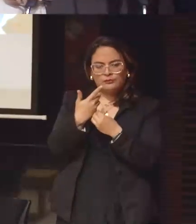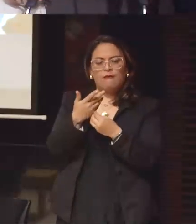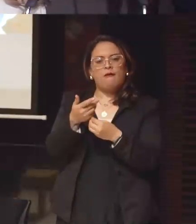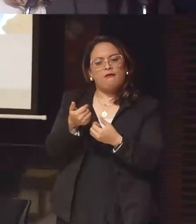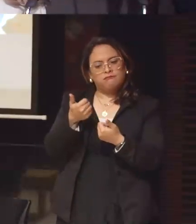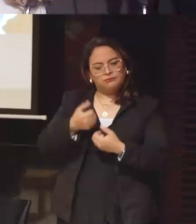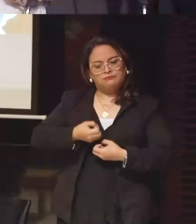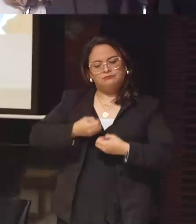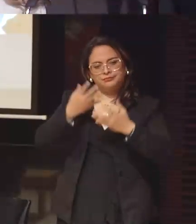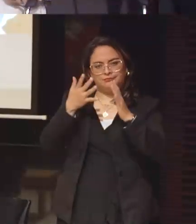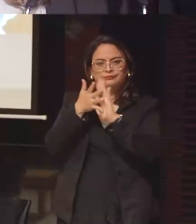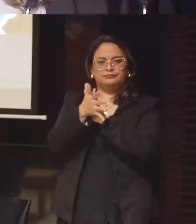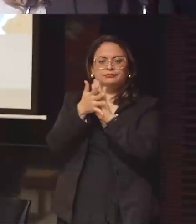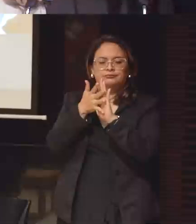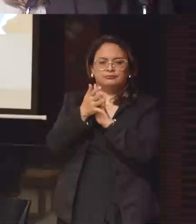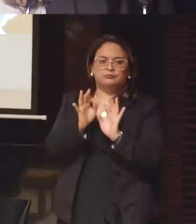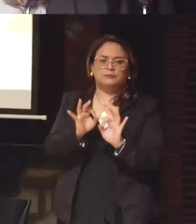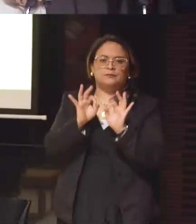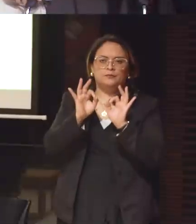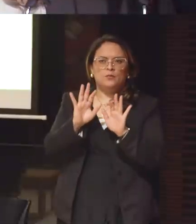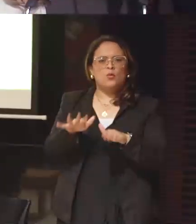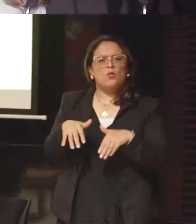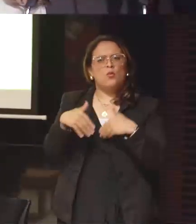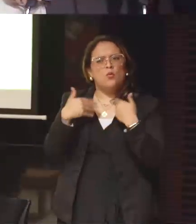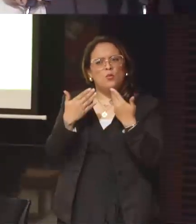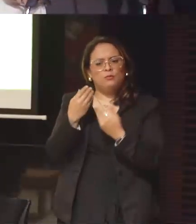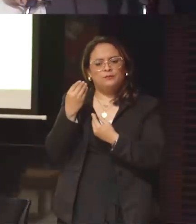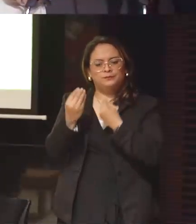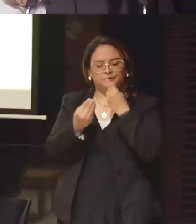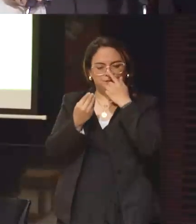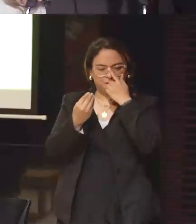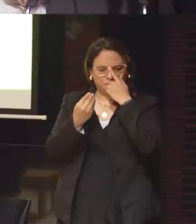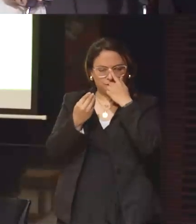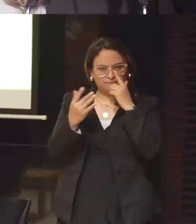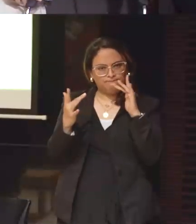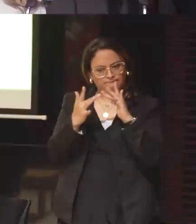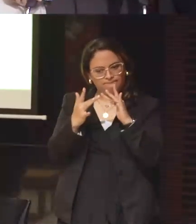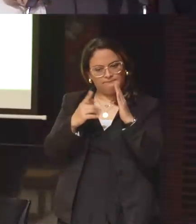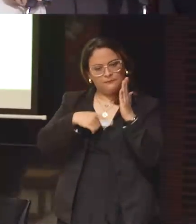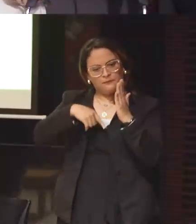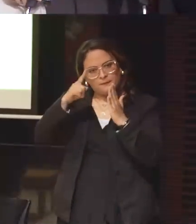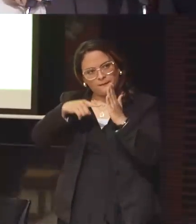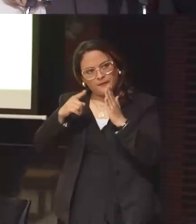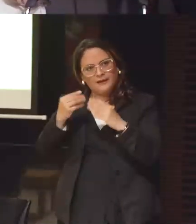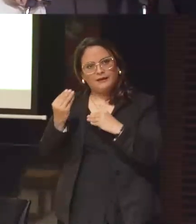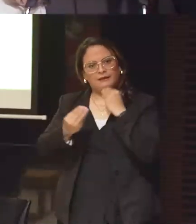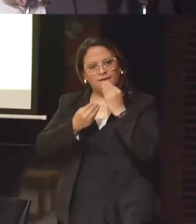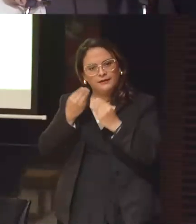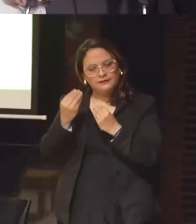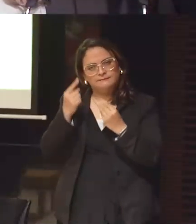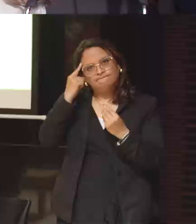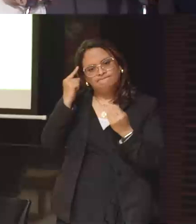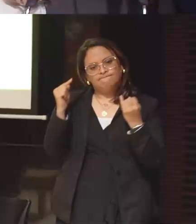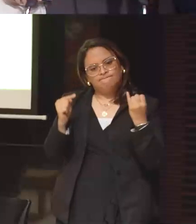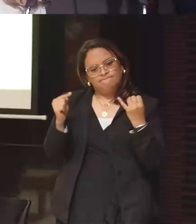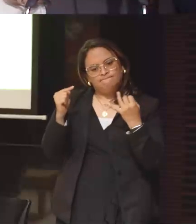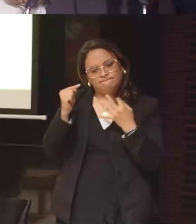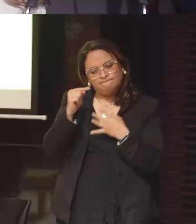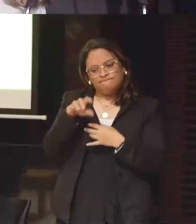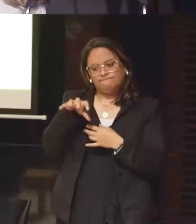a que si yo hago este ejercicio de cómo queremos hacer o cómo podemos pintar o qué podríamos hacer en la estación